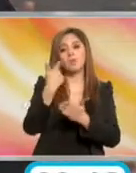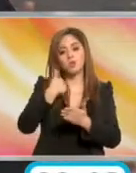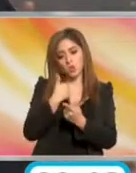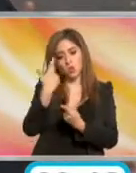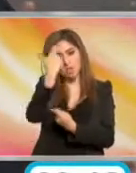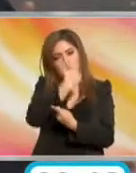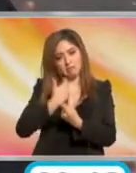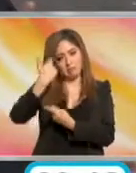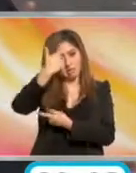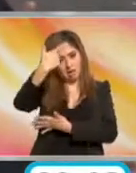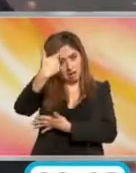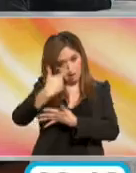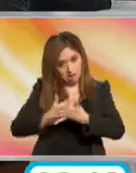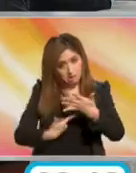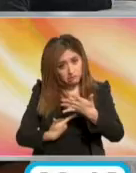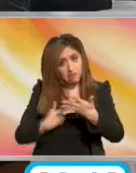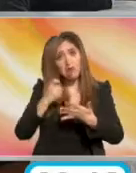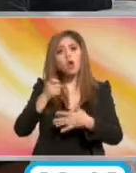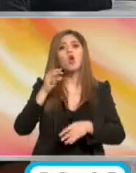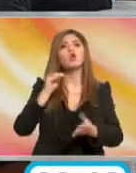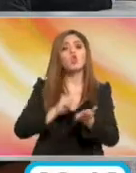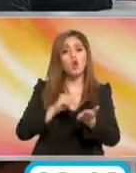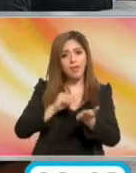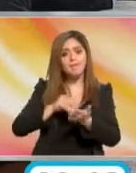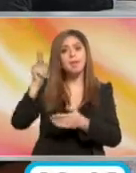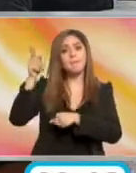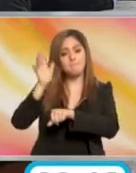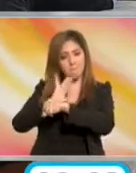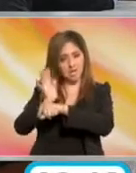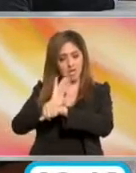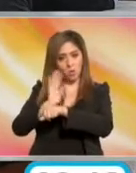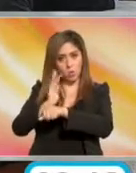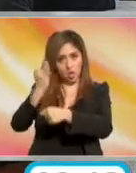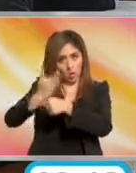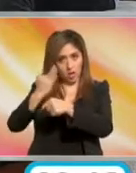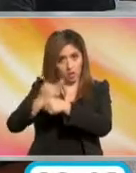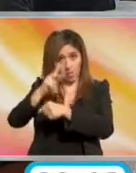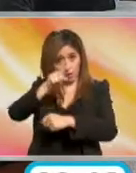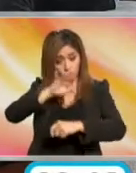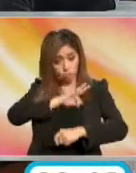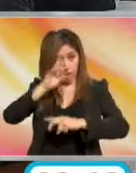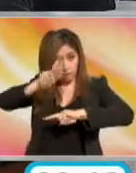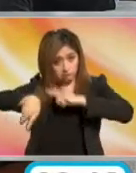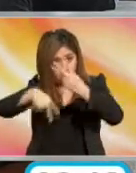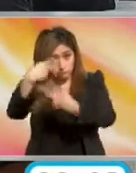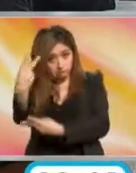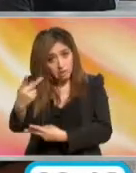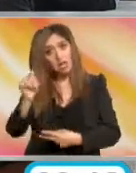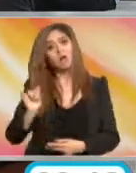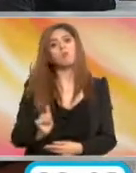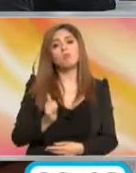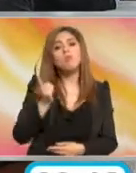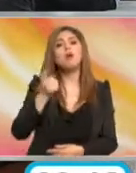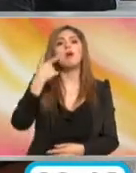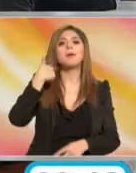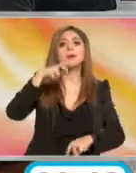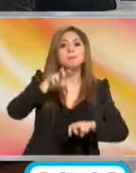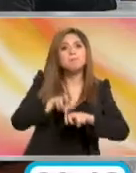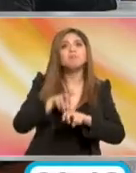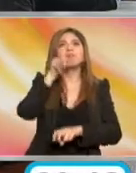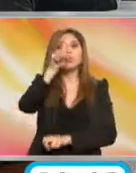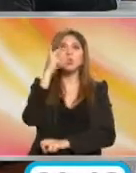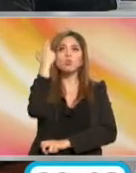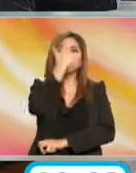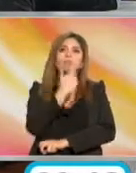lista, casi todas están en cartelera en este preciso momento. Ay, qué maravilla. Entonces creo que es una buena oportunidad para